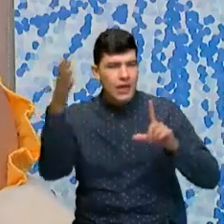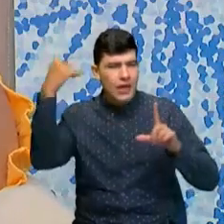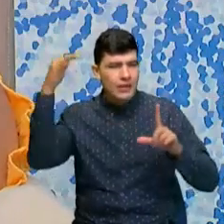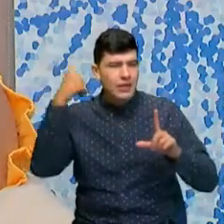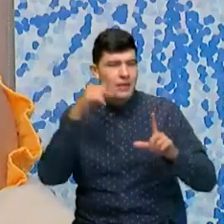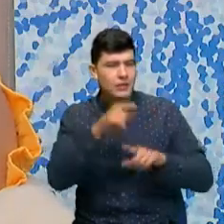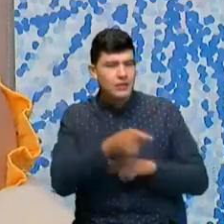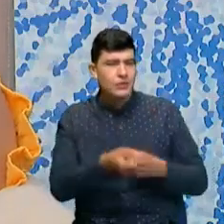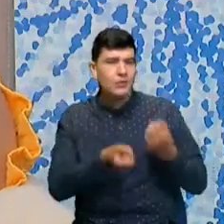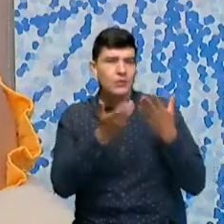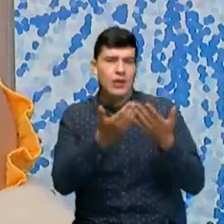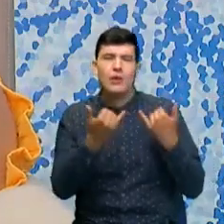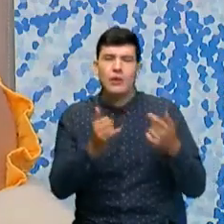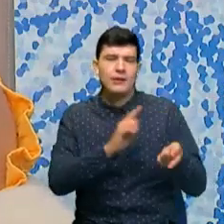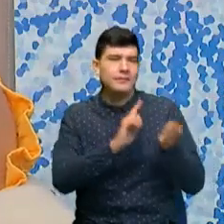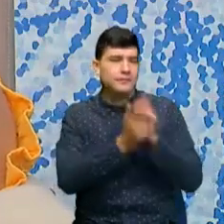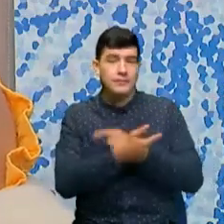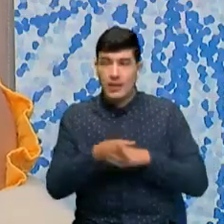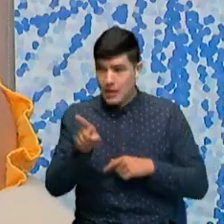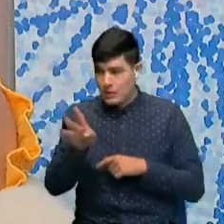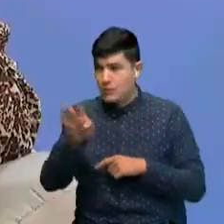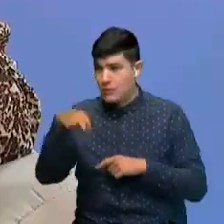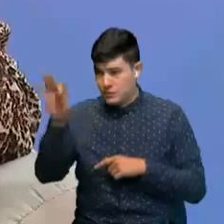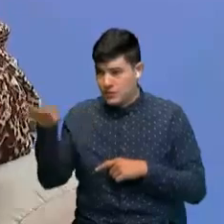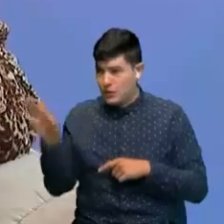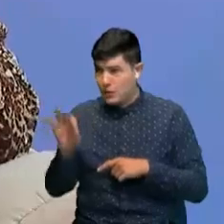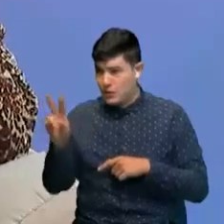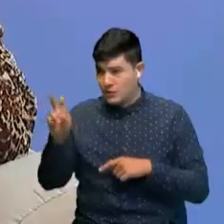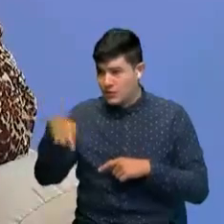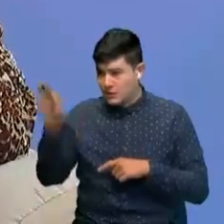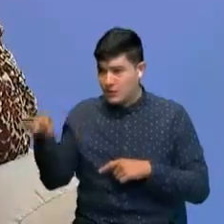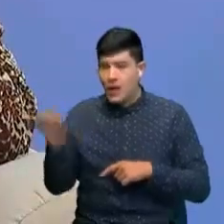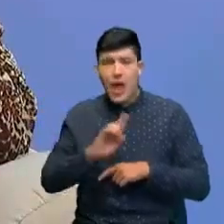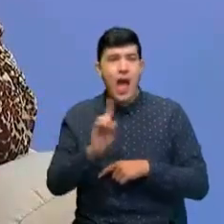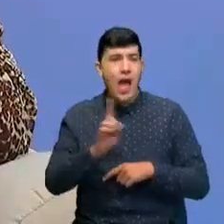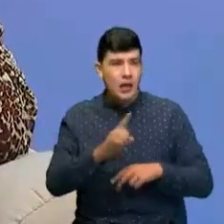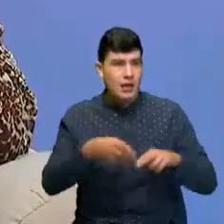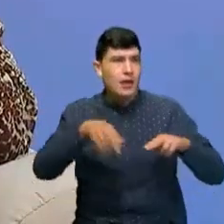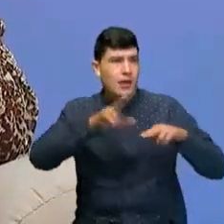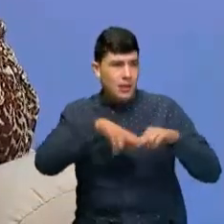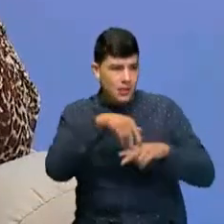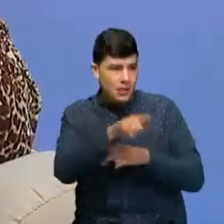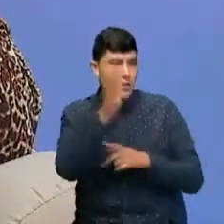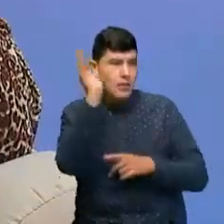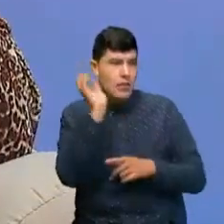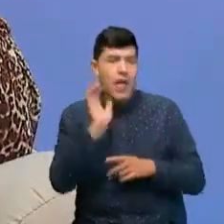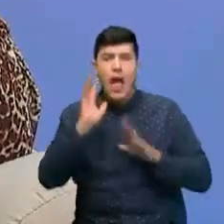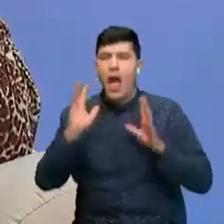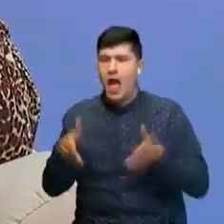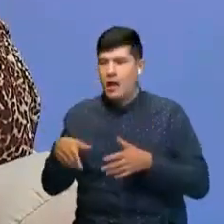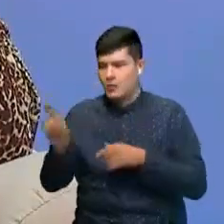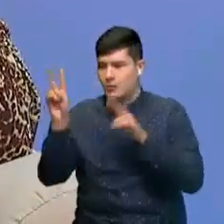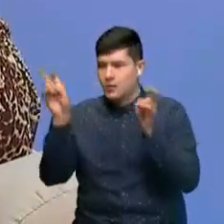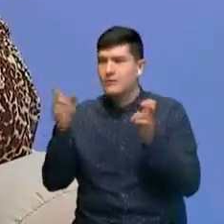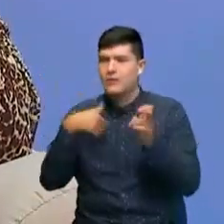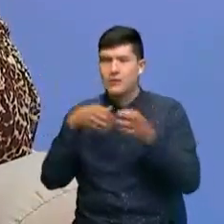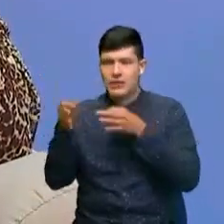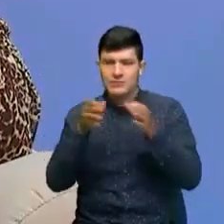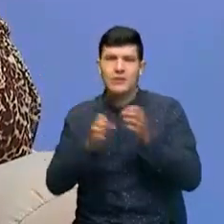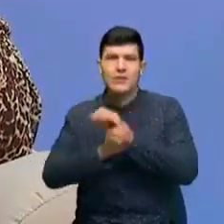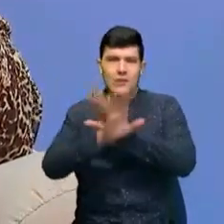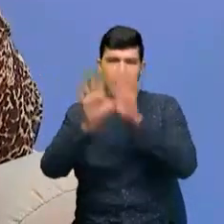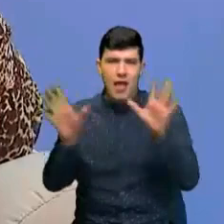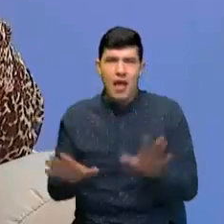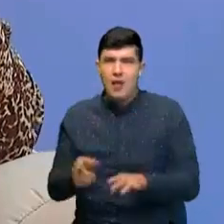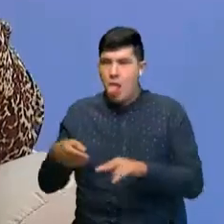el que 14, tampoco ya no está. El 14%, sí, 7%, sí. Los incrementos pensionales. Sí. En ese sentido, venga, le aclaro los